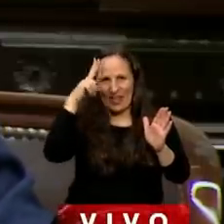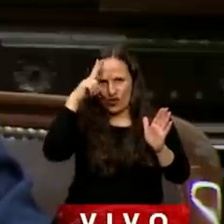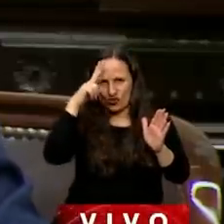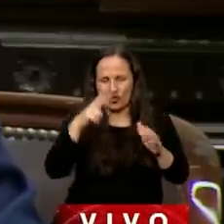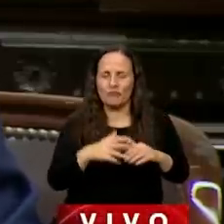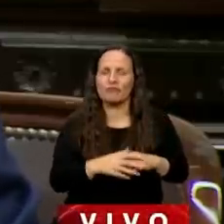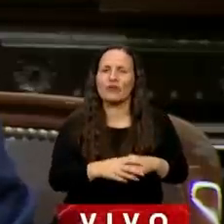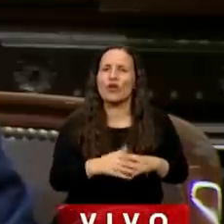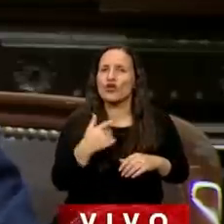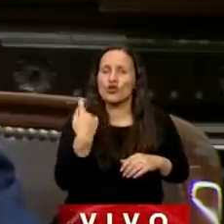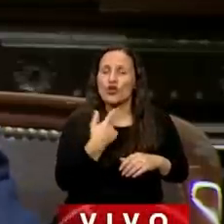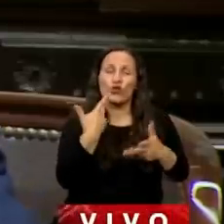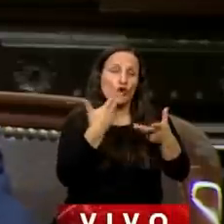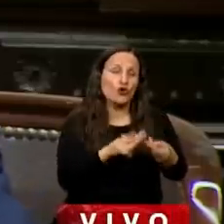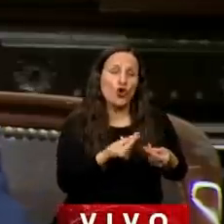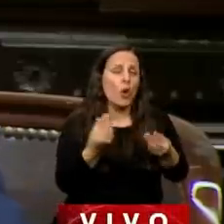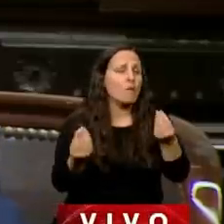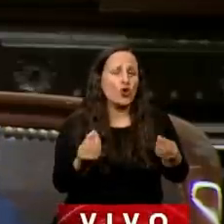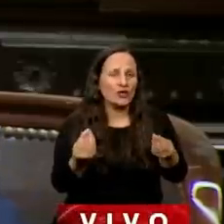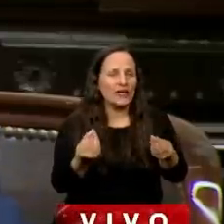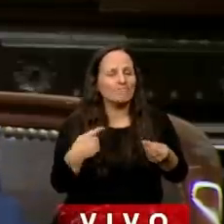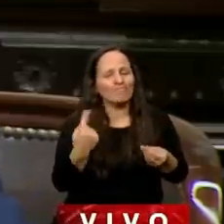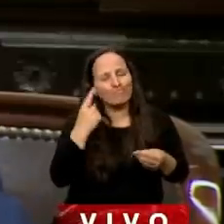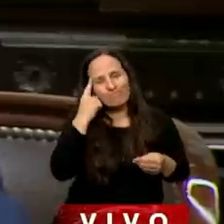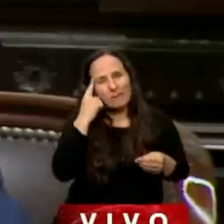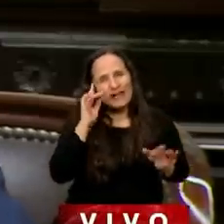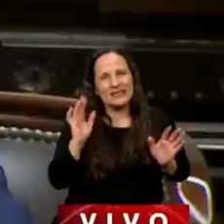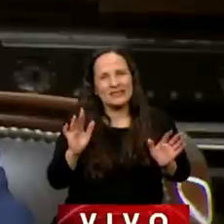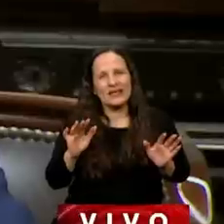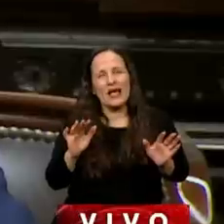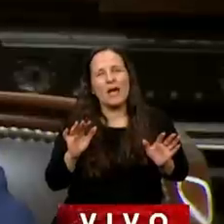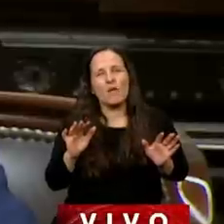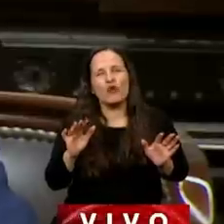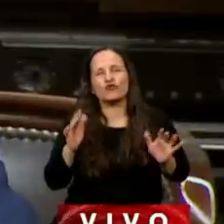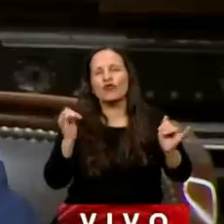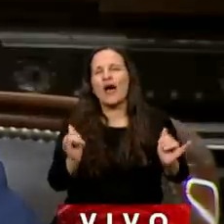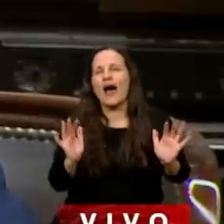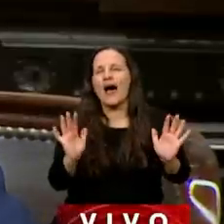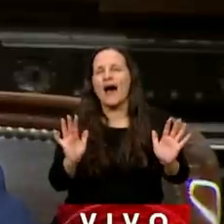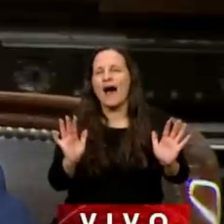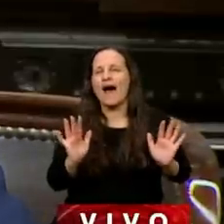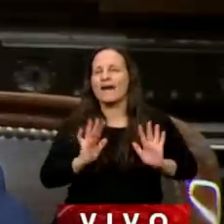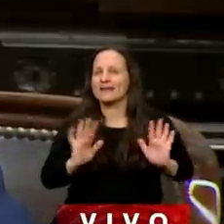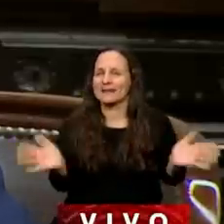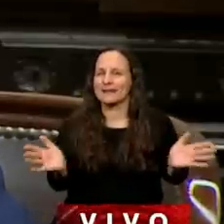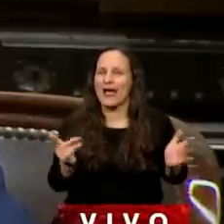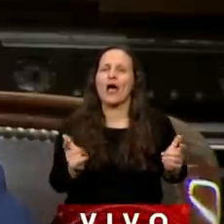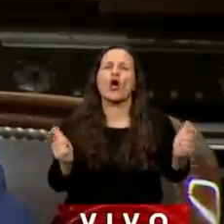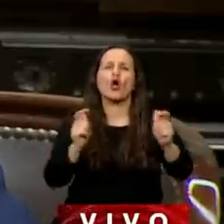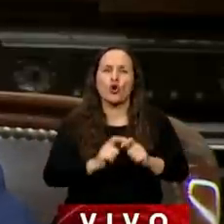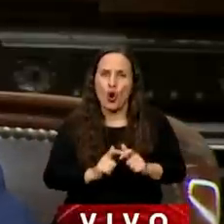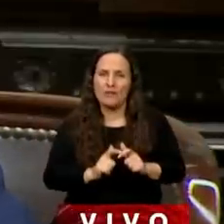8, simplemente porque consideramos que ya hay una